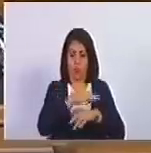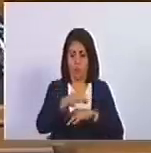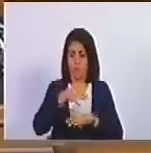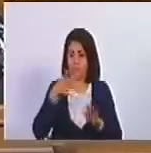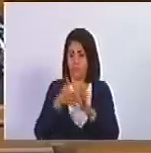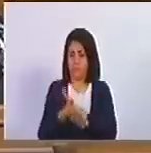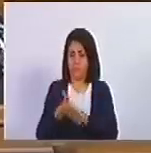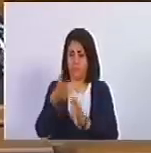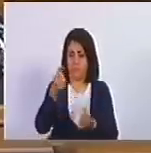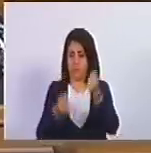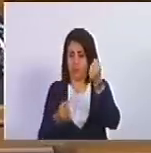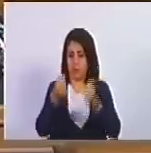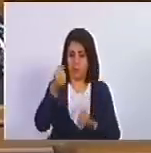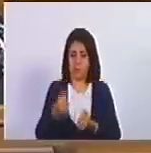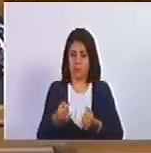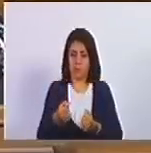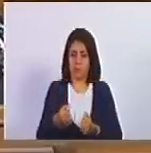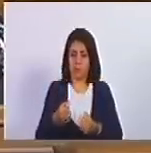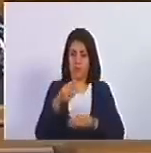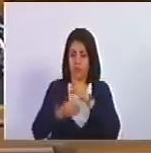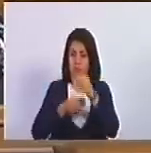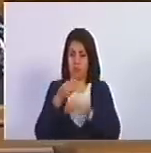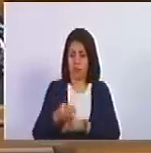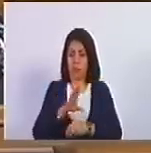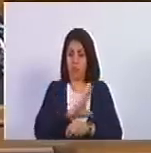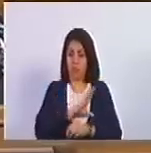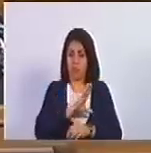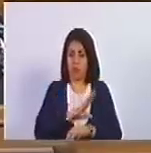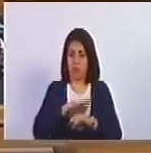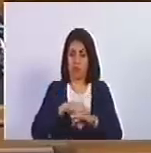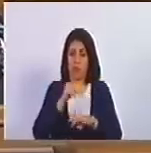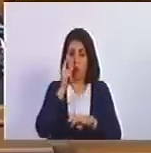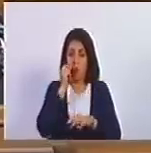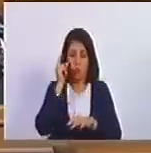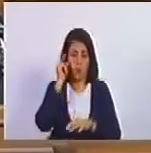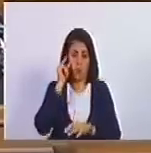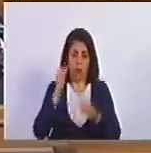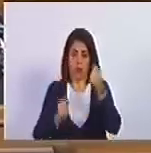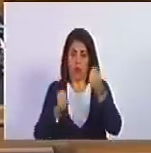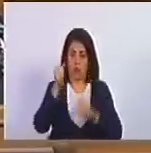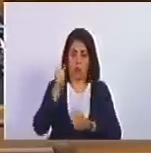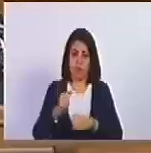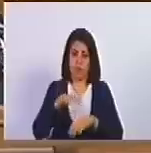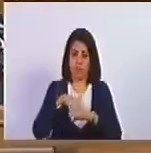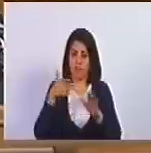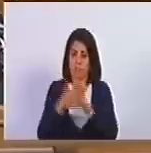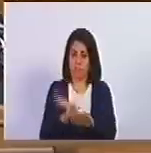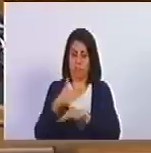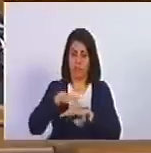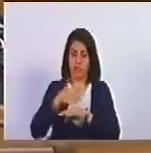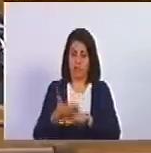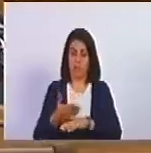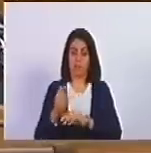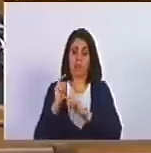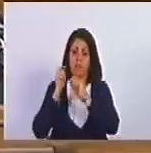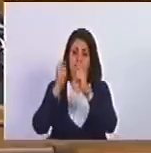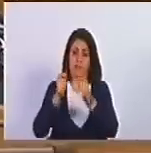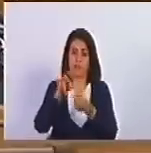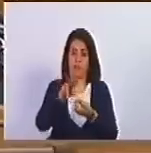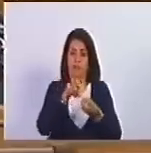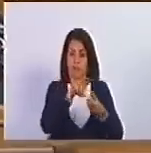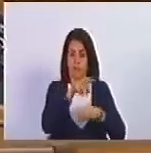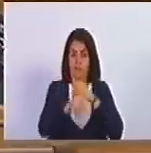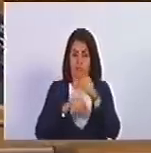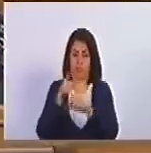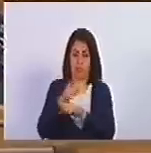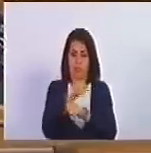sobre vehículos será la propietaria o propietario de los vehículos sobre los que recae el impuesto y estará